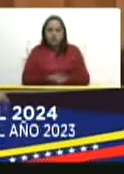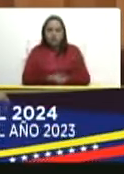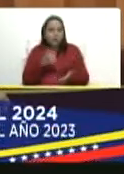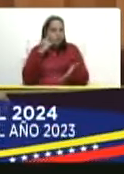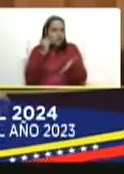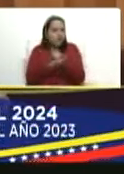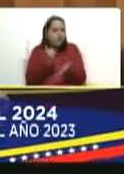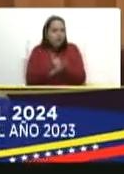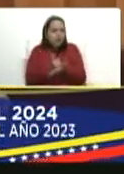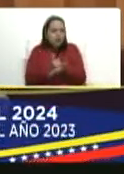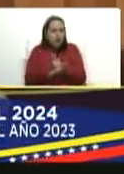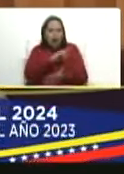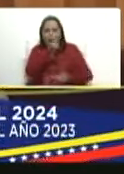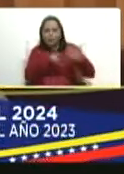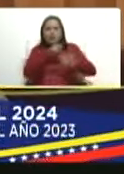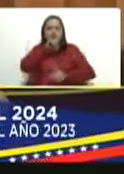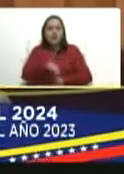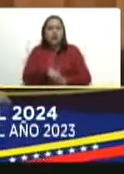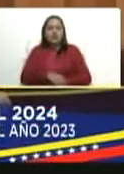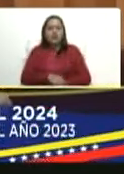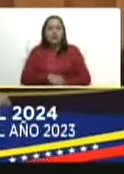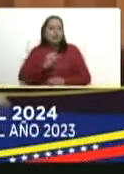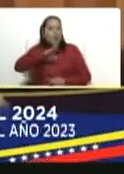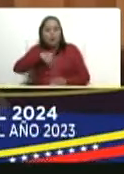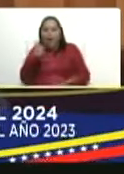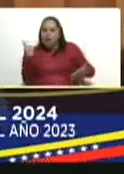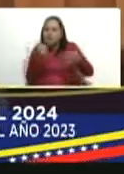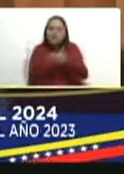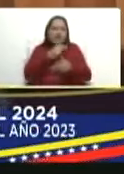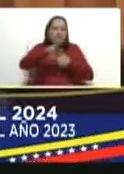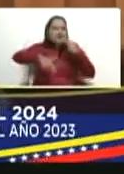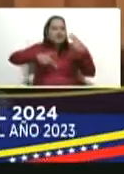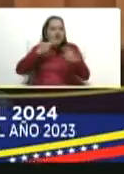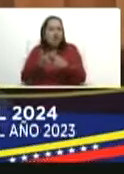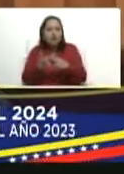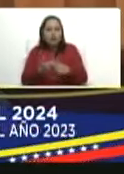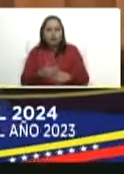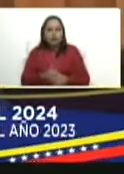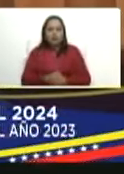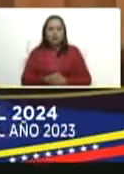registrados para la historia. No podrán ser borrados jamás.